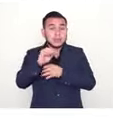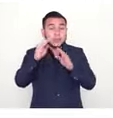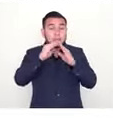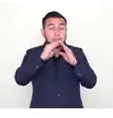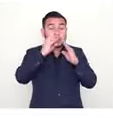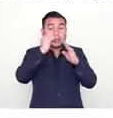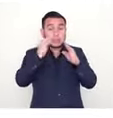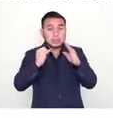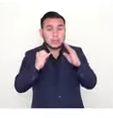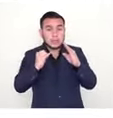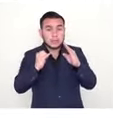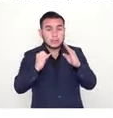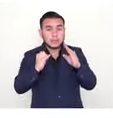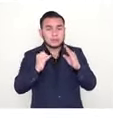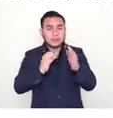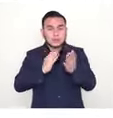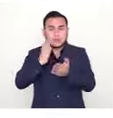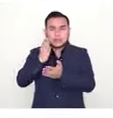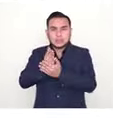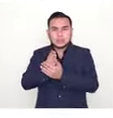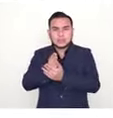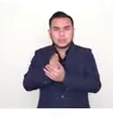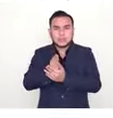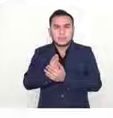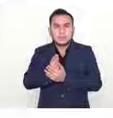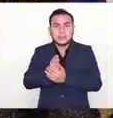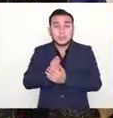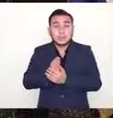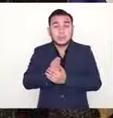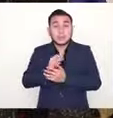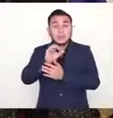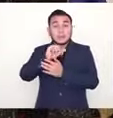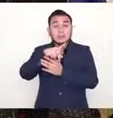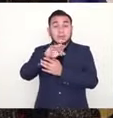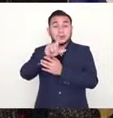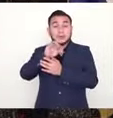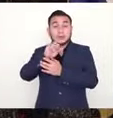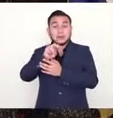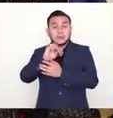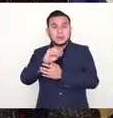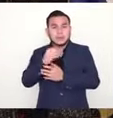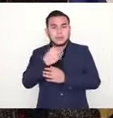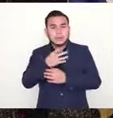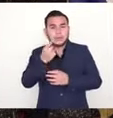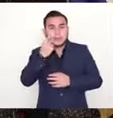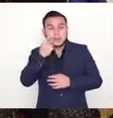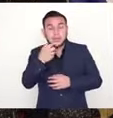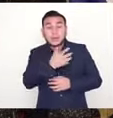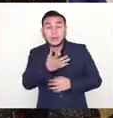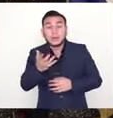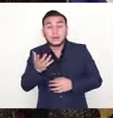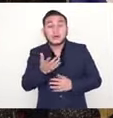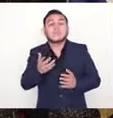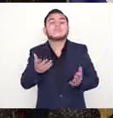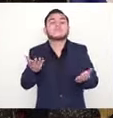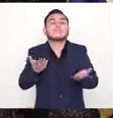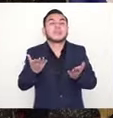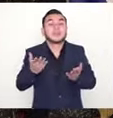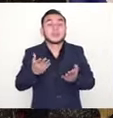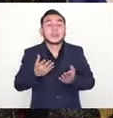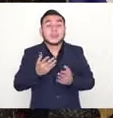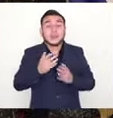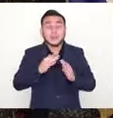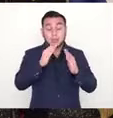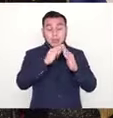con lo que dice que vaya obviamente no vamos a mandar a polonia a la prensa independiente por expone o la prensa independiente a las cárceles de